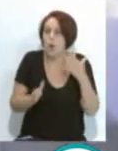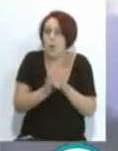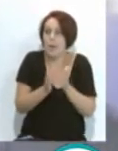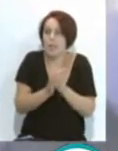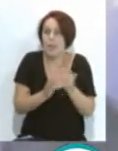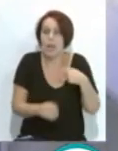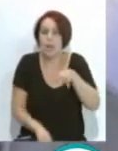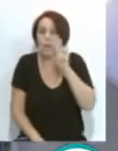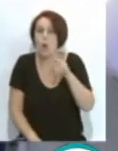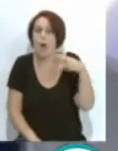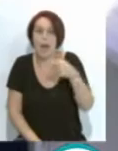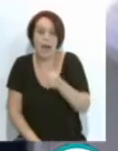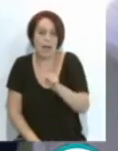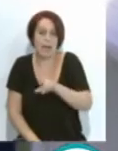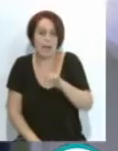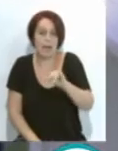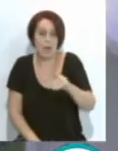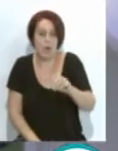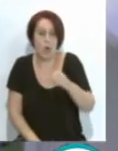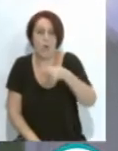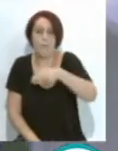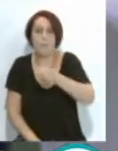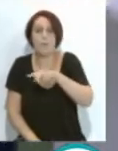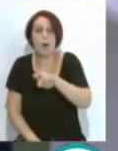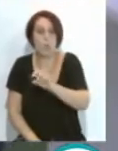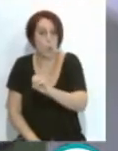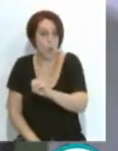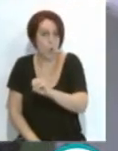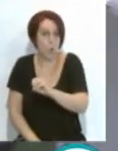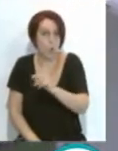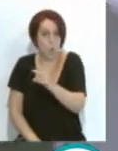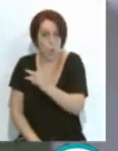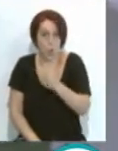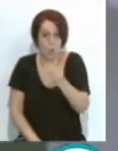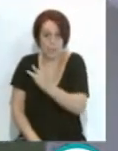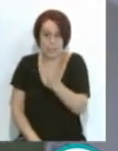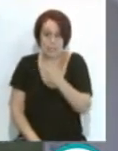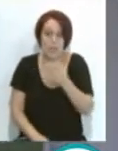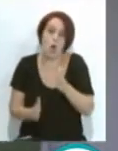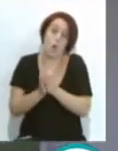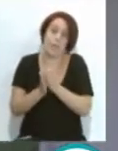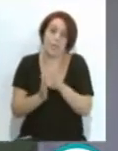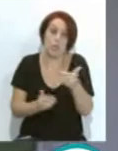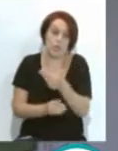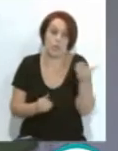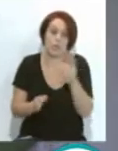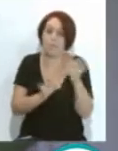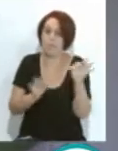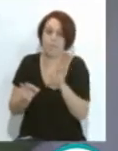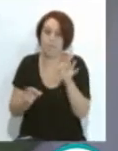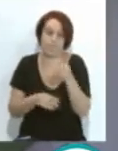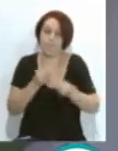lo vemos con Garrido y con Marcos Mauro, que tampoco realizó con el resto de los compañeros la sesión preparatoria.